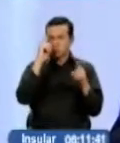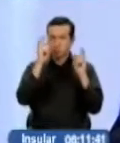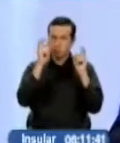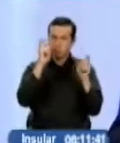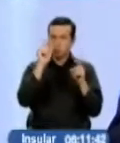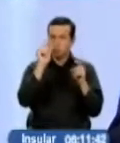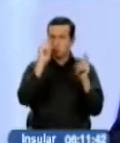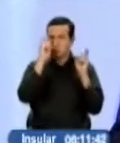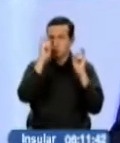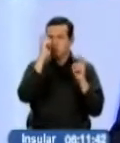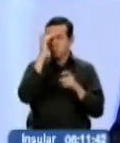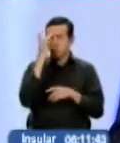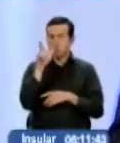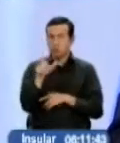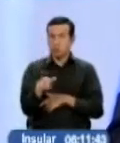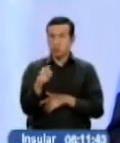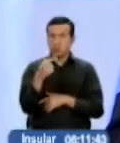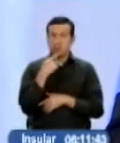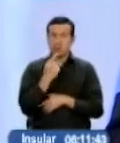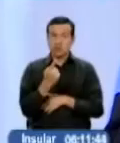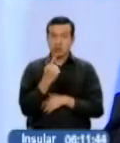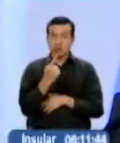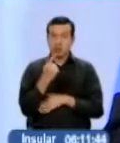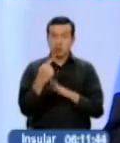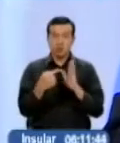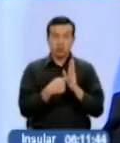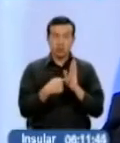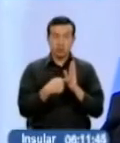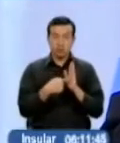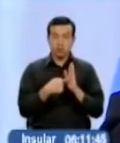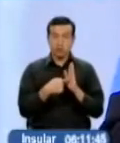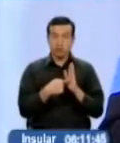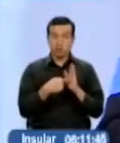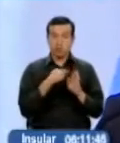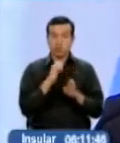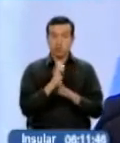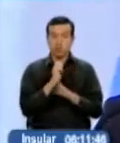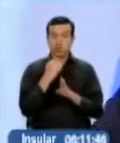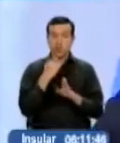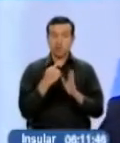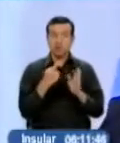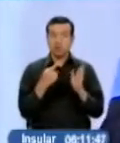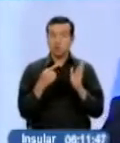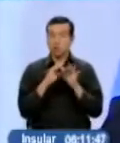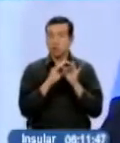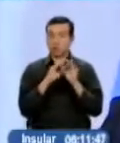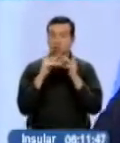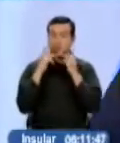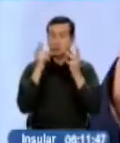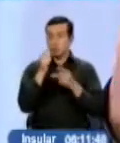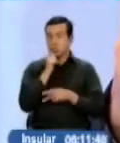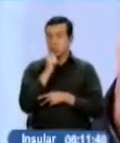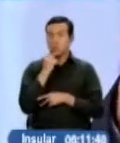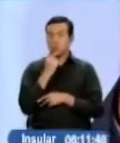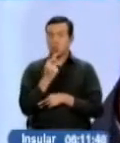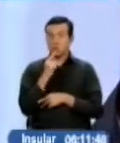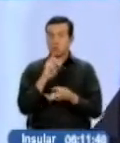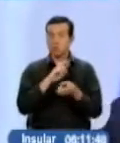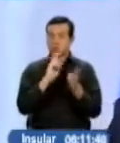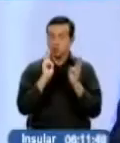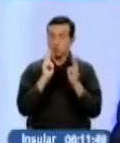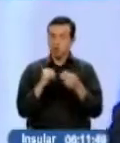cierta dosis porque incluso él ha cuestionado el sistema de los impuestos nacionales y propone la alianza público-privada para ser